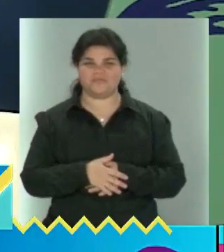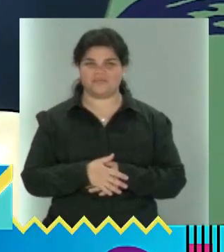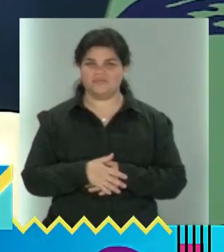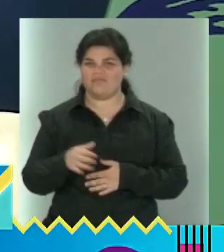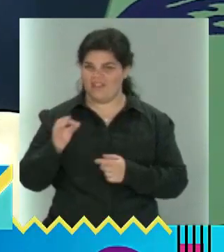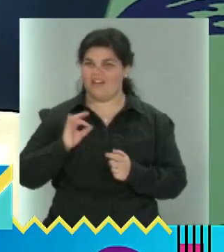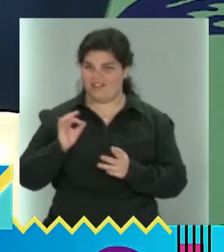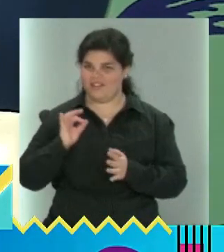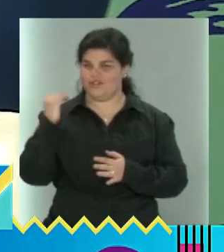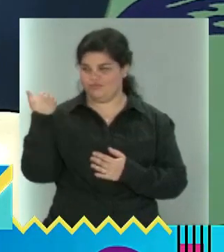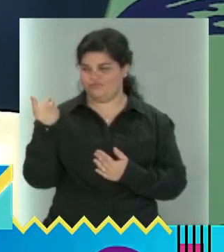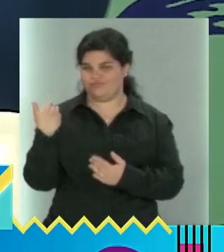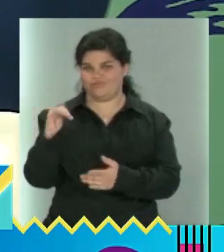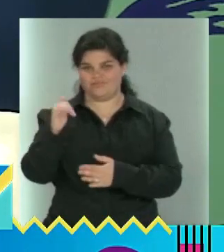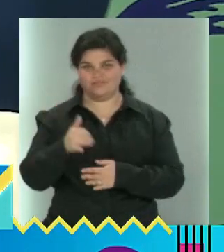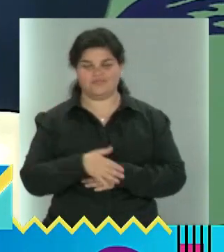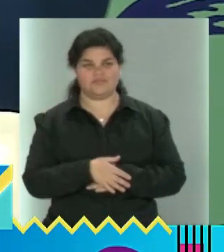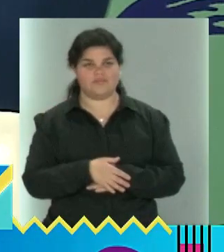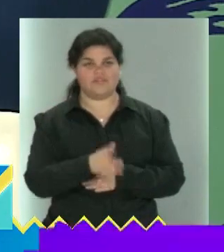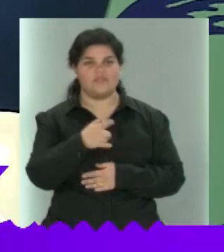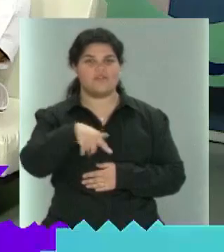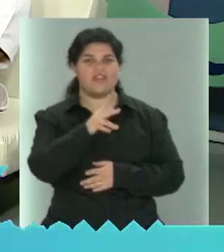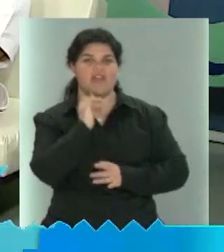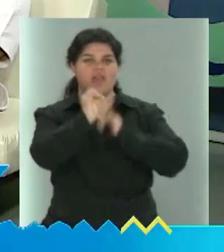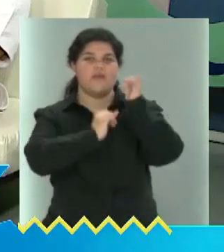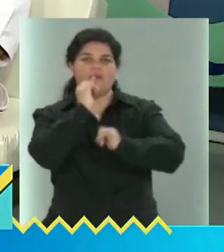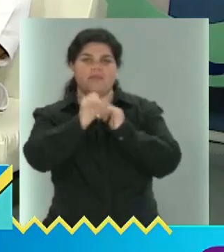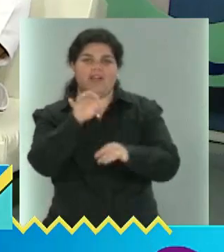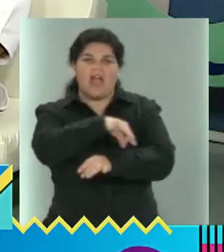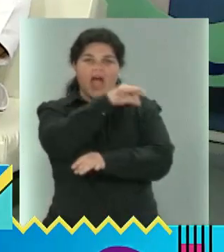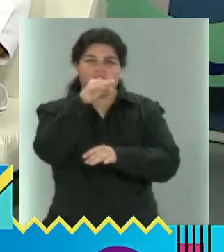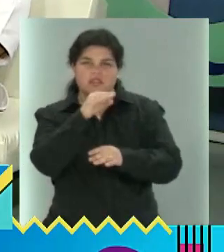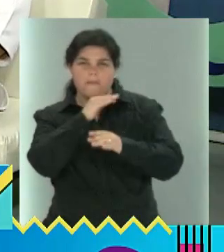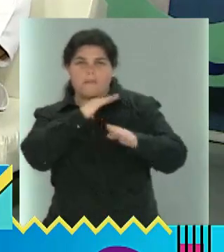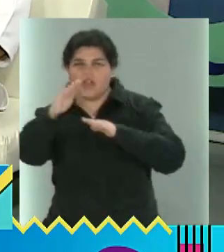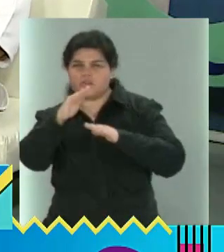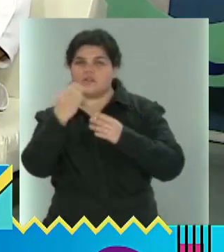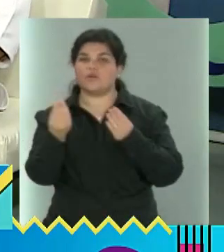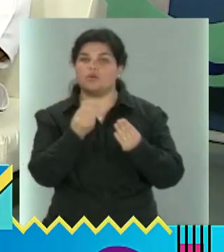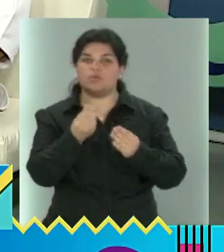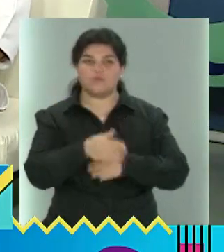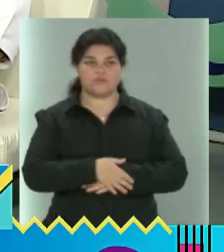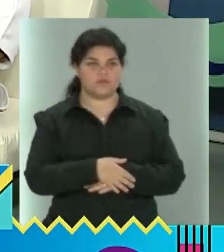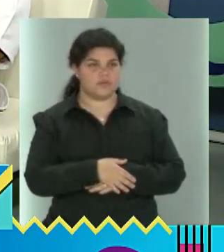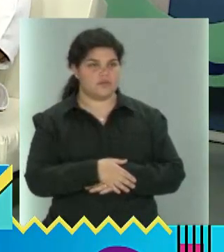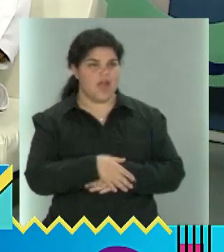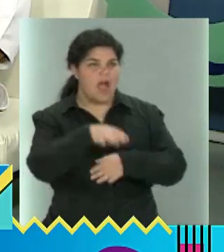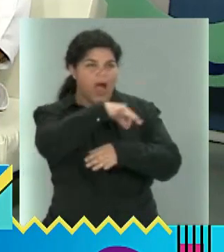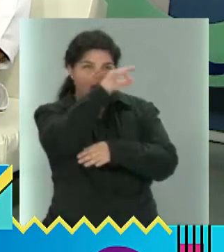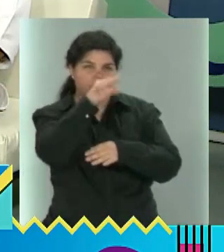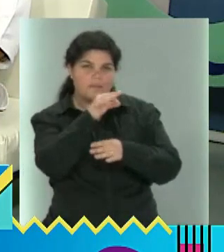años. Bien. Sí. Si tienen que explicar un arte marcial, ¿cómo lo harían, Francisco? El arte marcial es